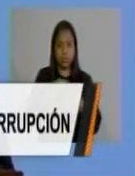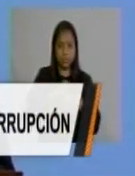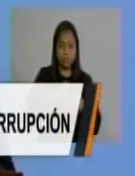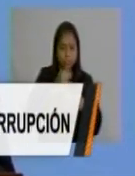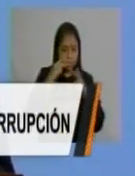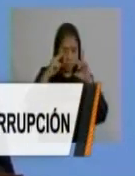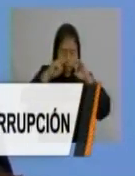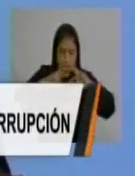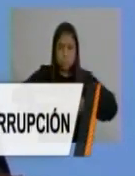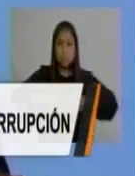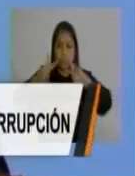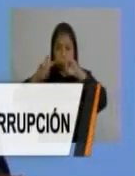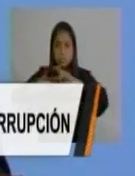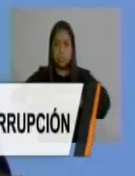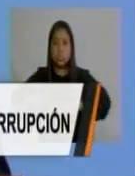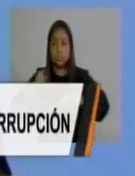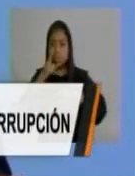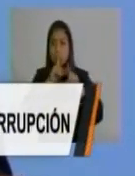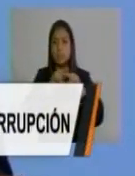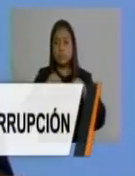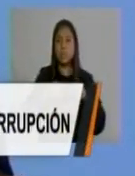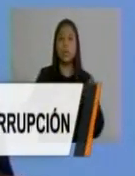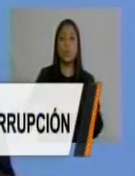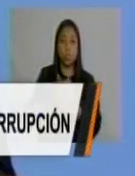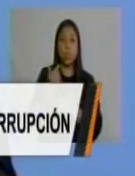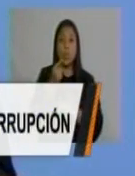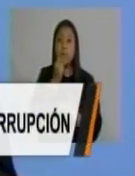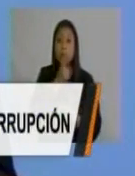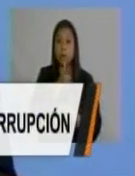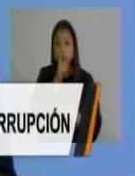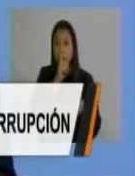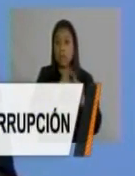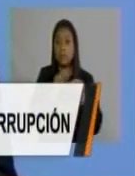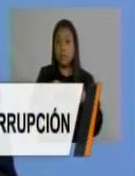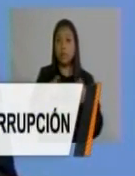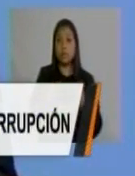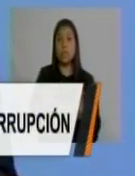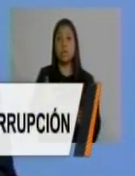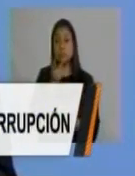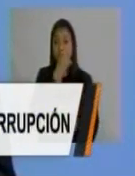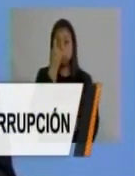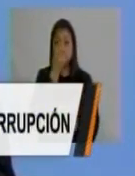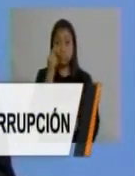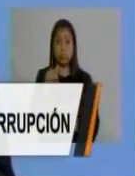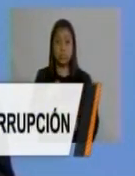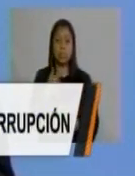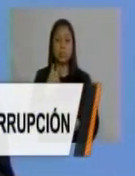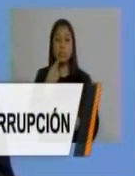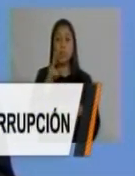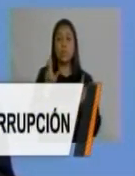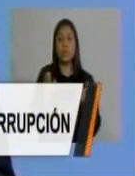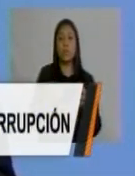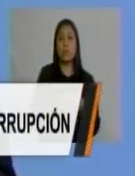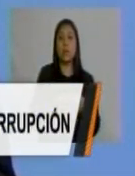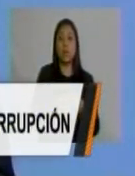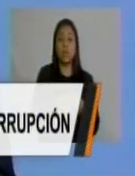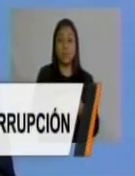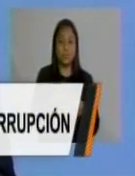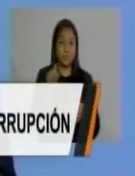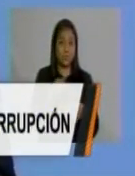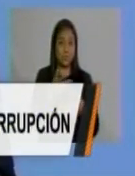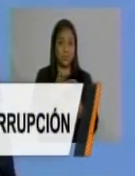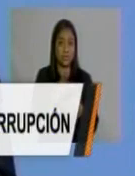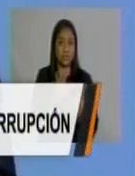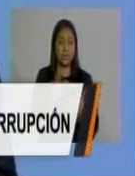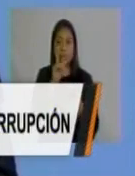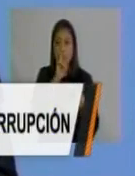Y las hemos llevado y estarán por llevarse nuevas denuncias que ya se están trabajando por parte de la Comisión. Y esperamos